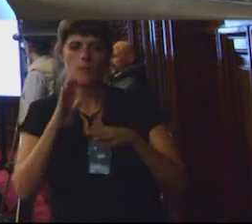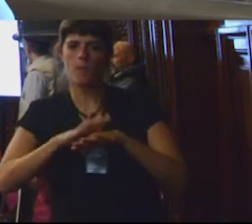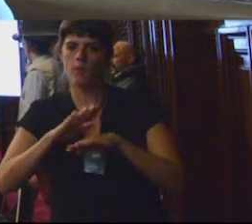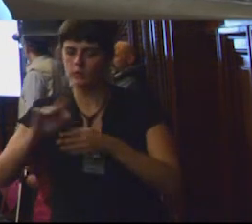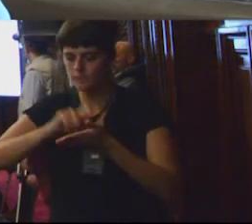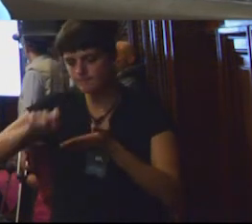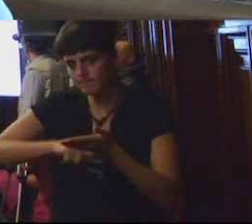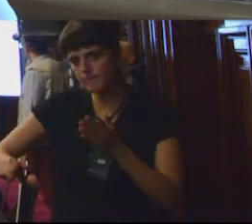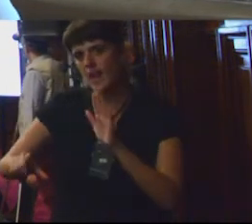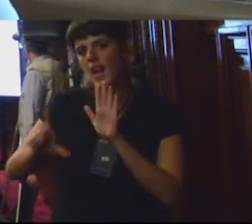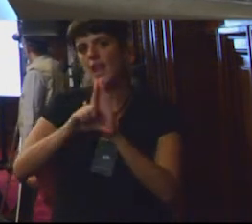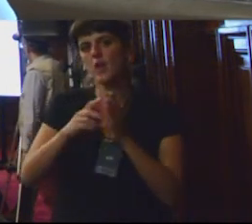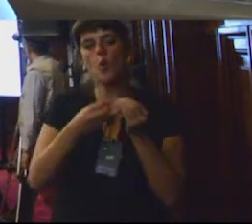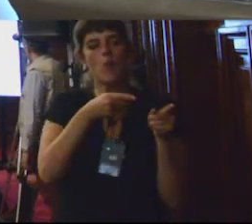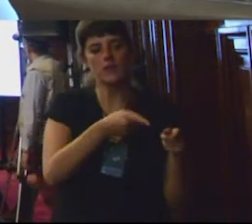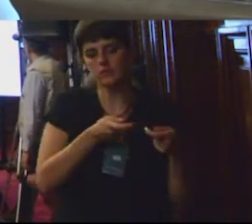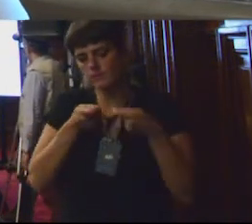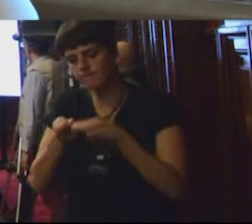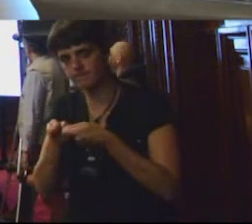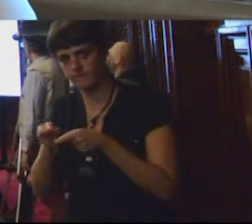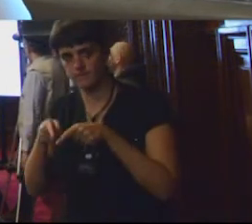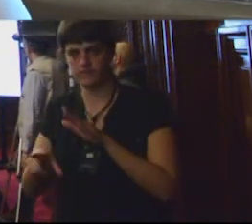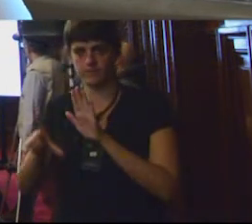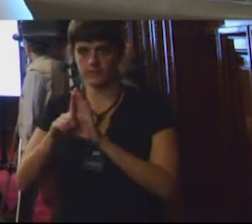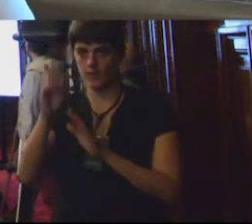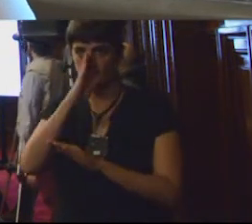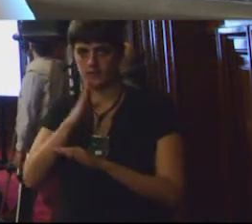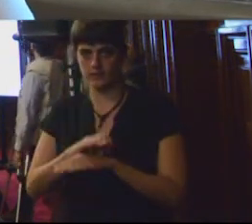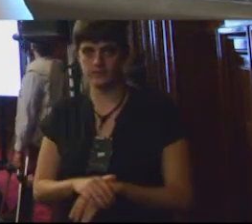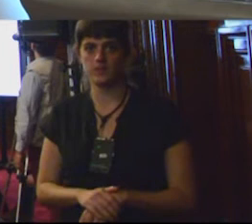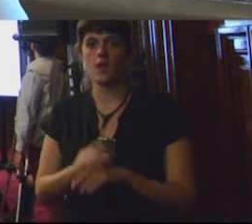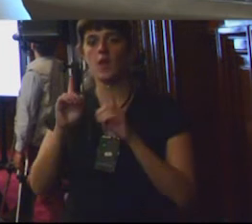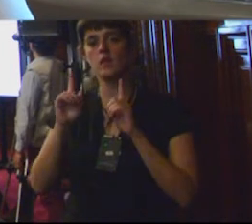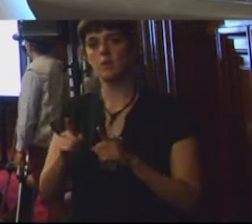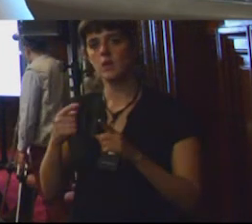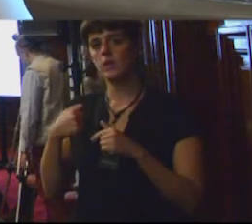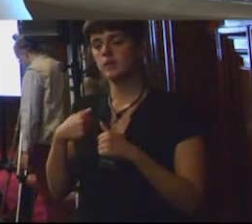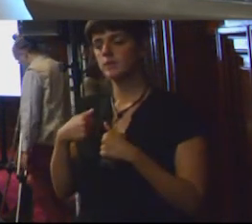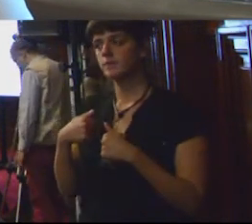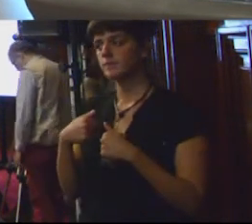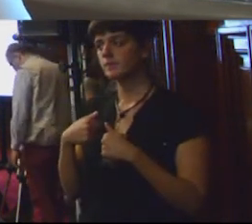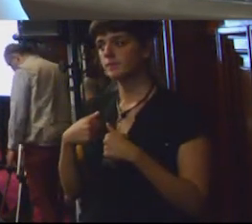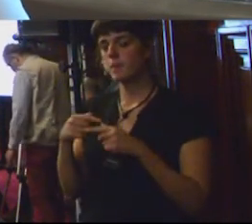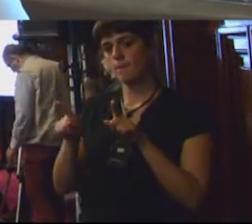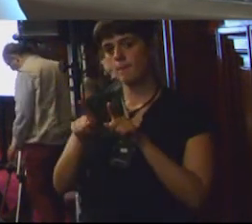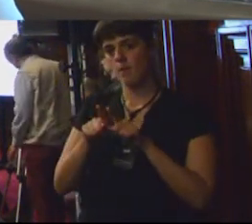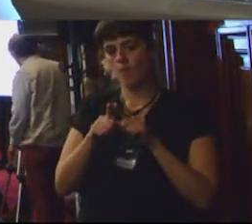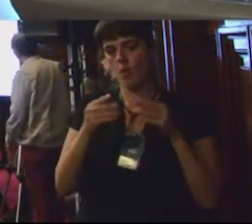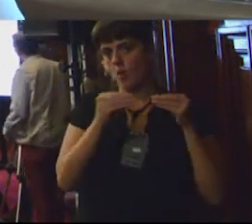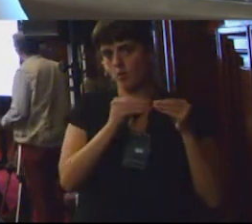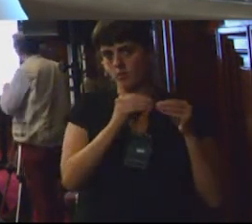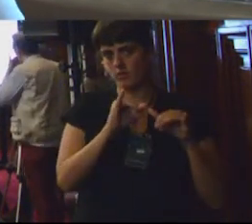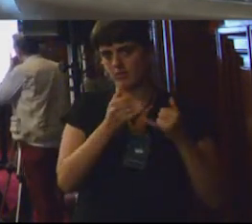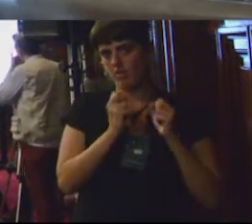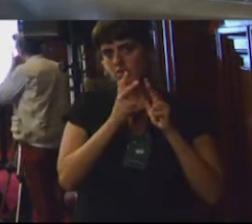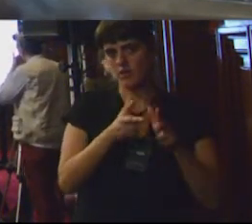la legislación en Brasil, sumándome también a la preocupación que ya expresaba el comisionado y